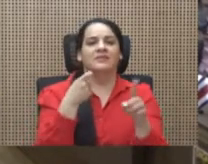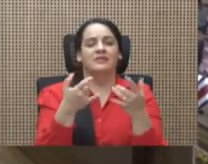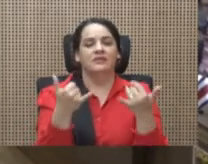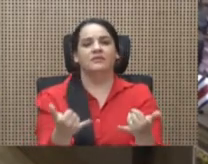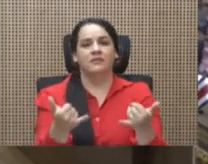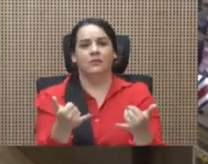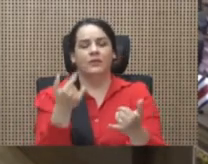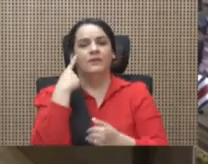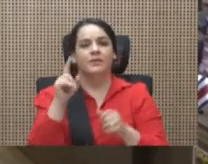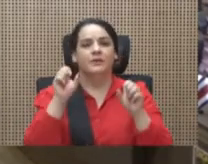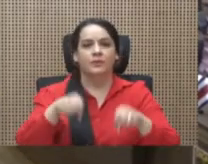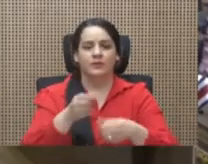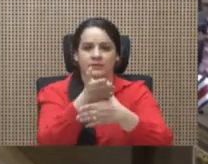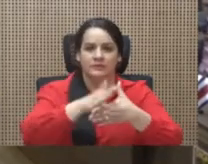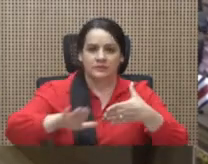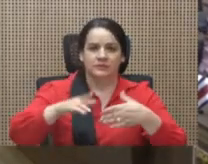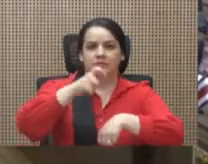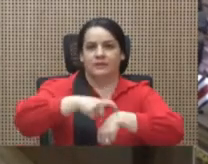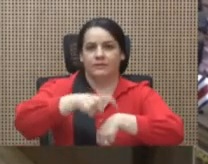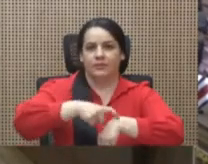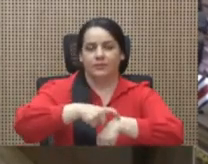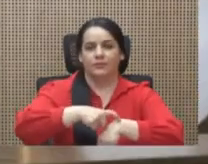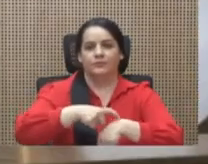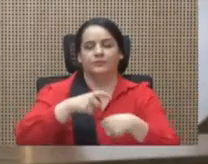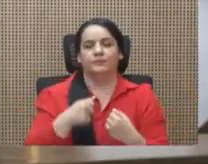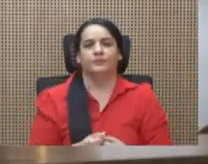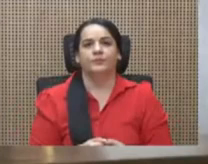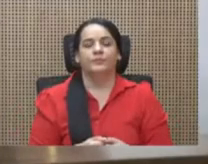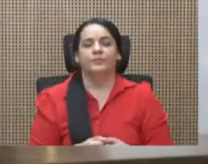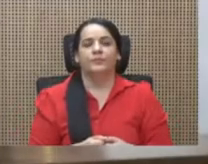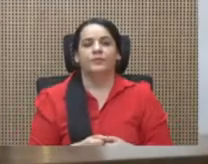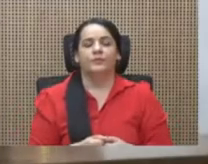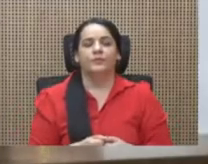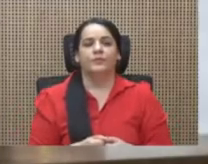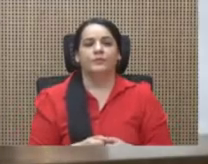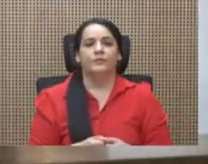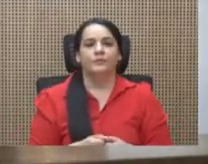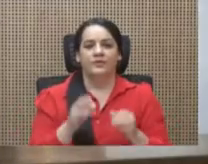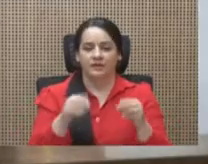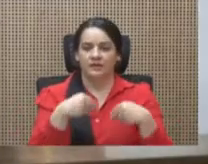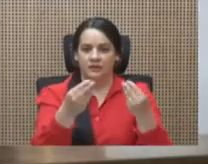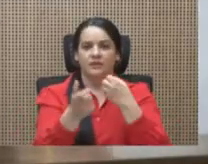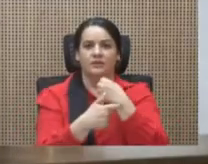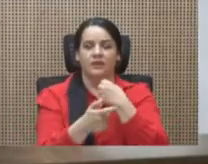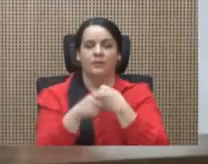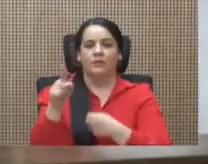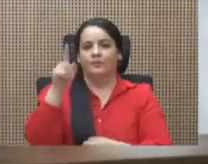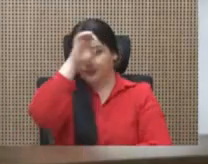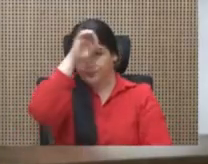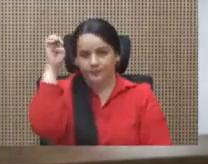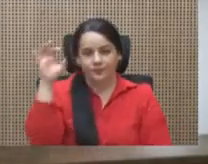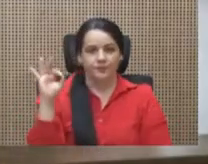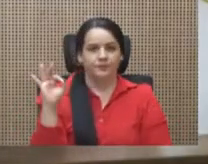para poder distribuir el tiempo. De lo contrario, se le asigna el tiempo al diputado don Eli